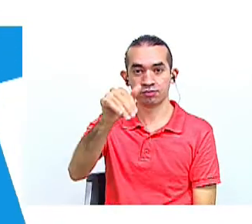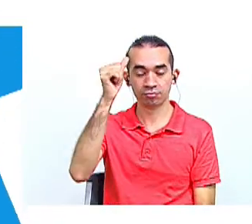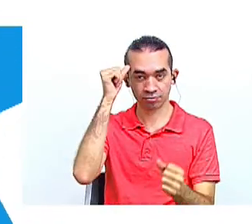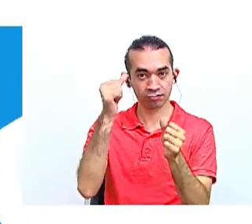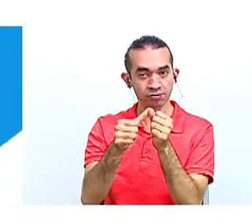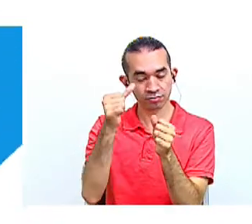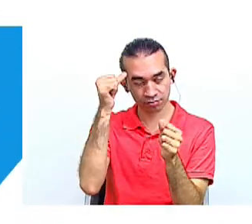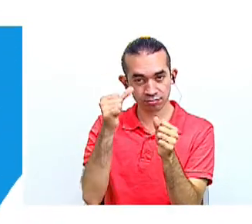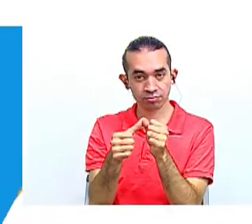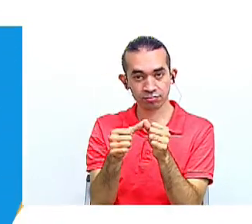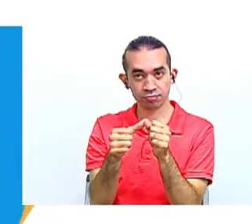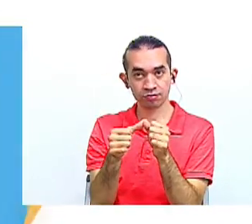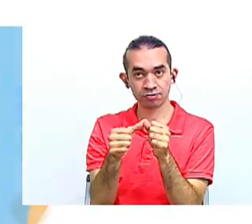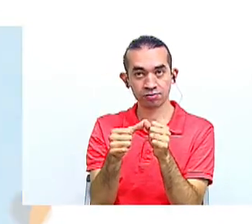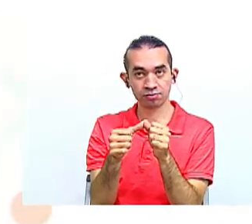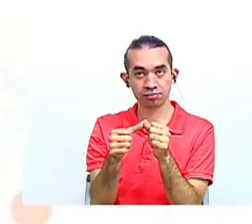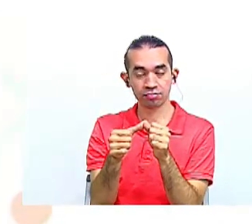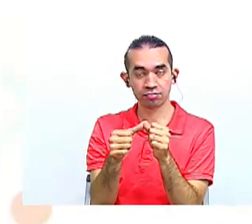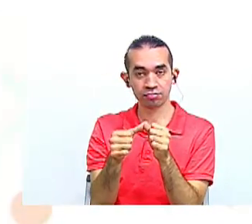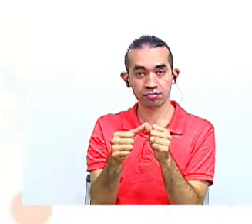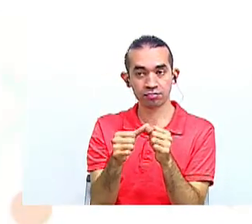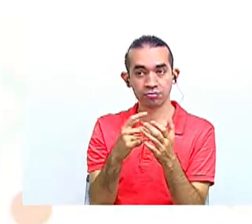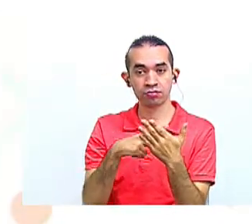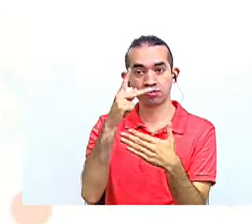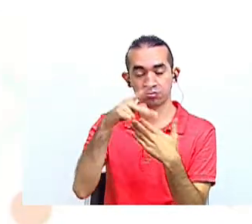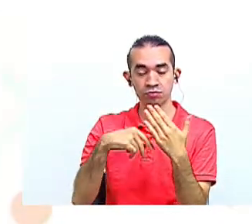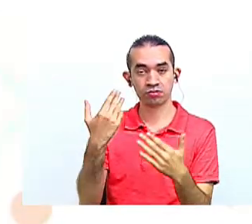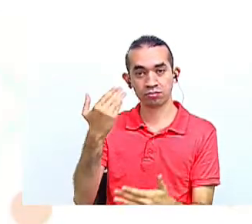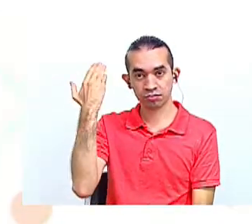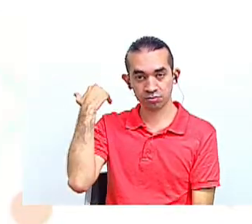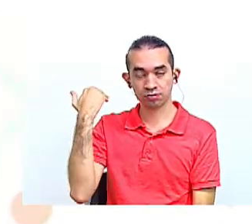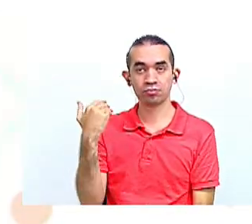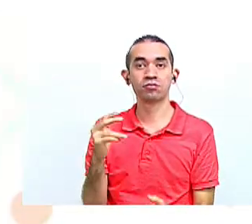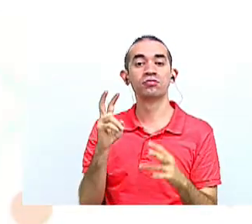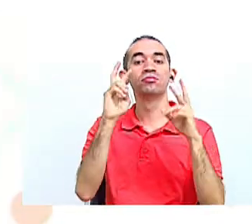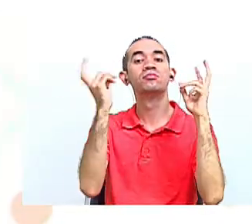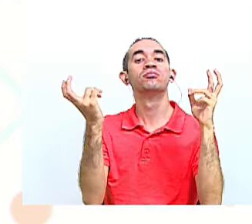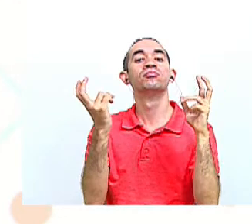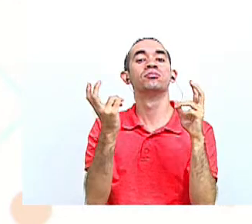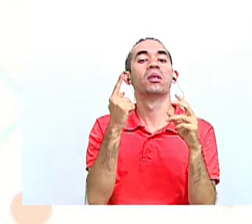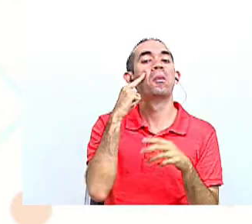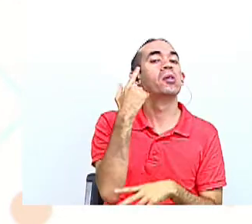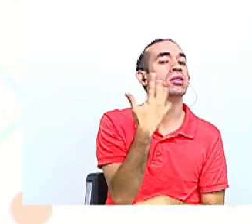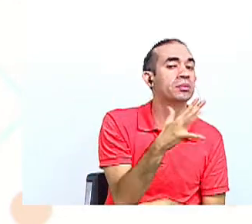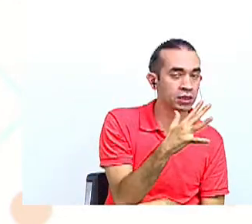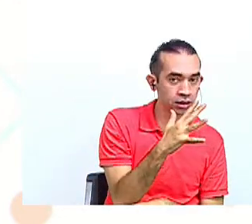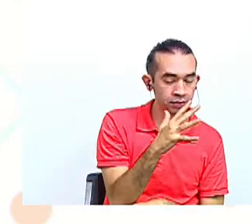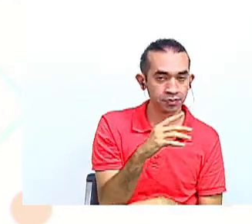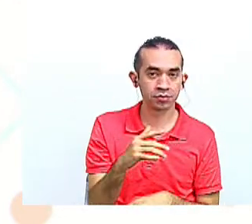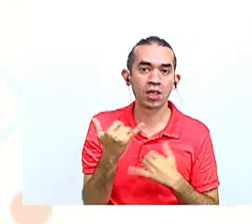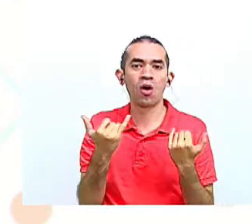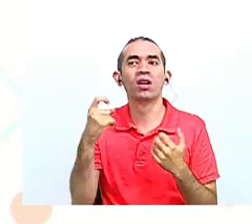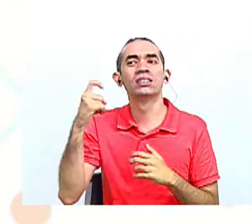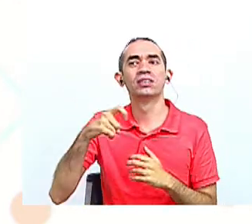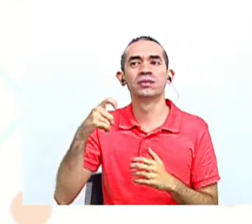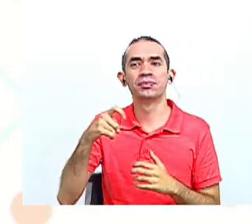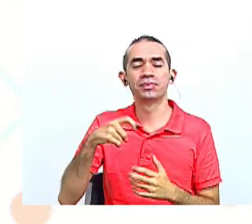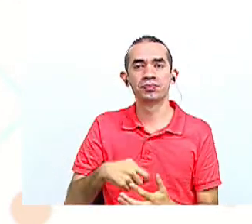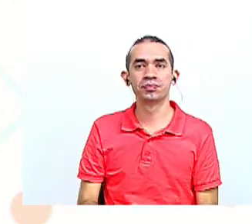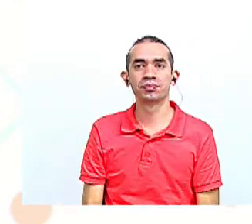Recordemos que en el programa anterior trabajamos la semejanza. ¿Qué vamos a necesitar?